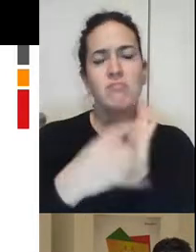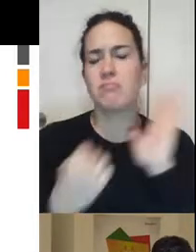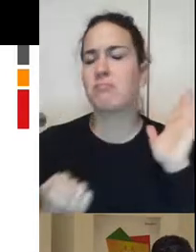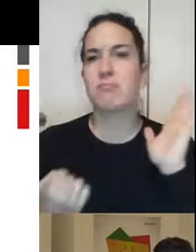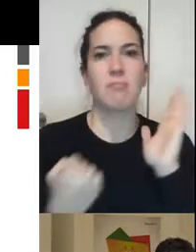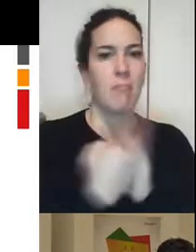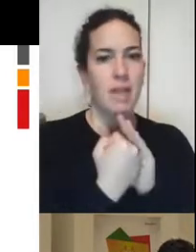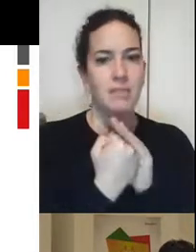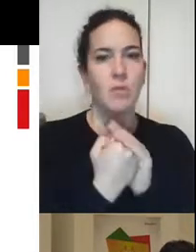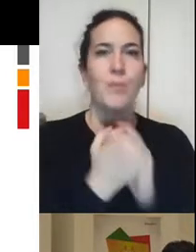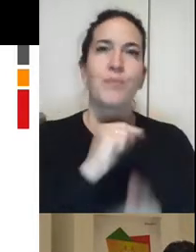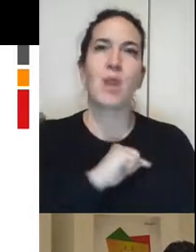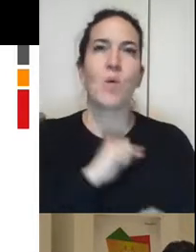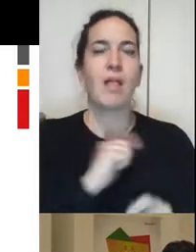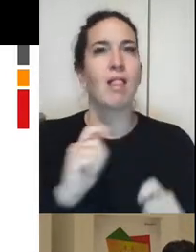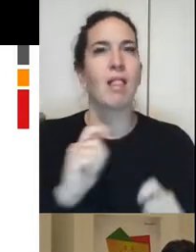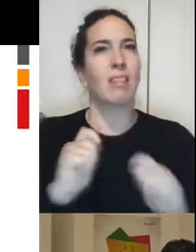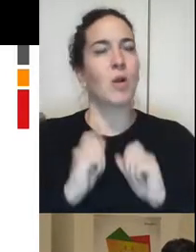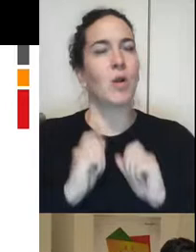de comunidad académica.